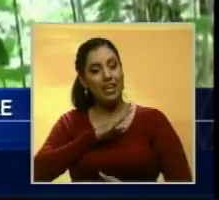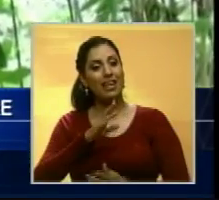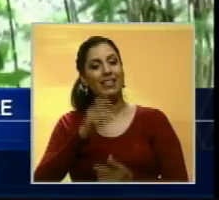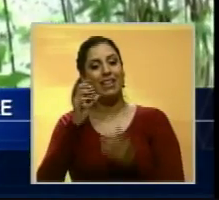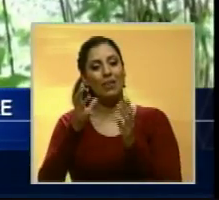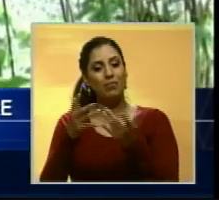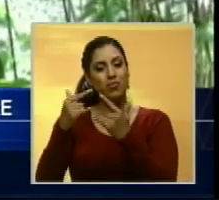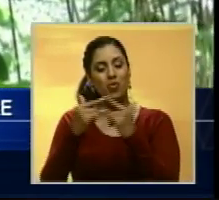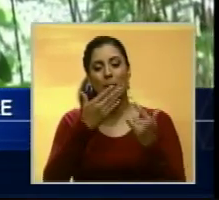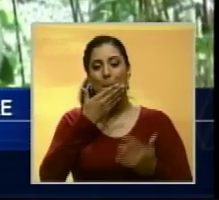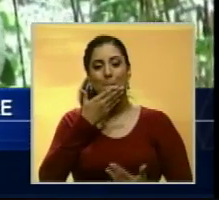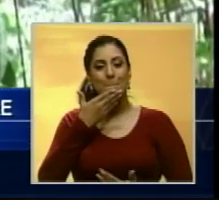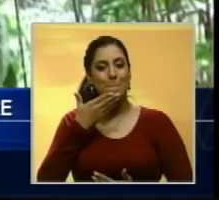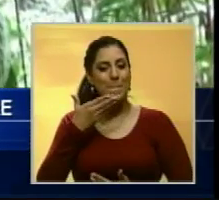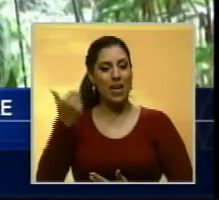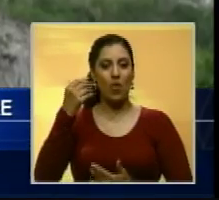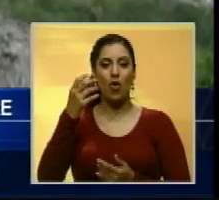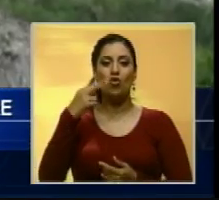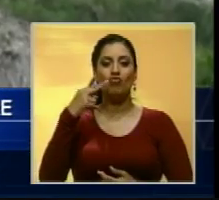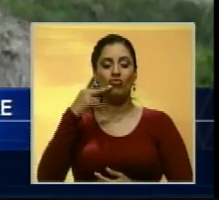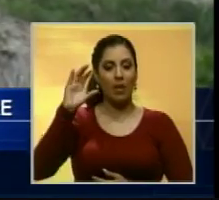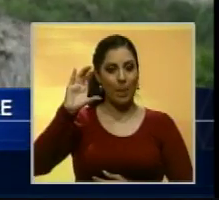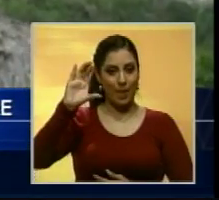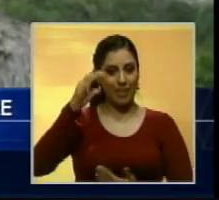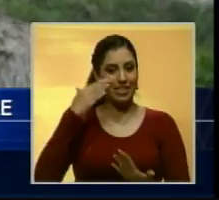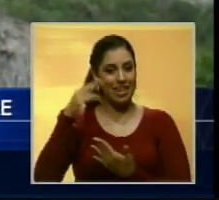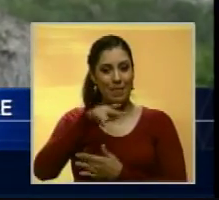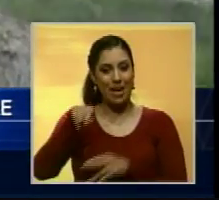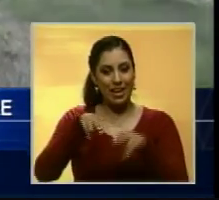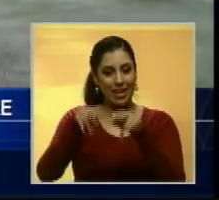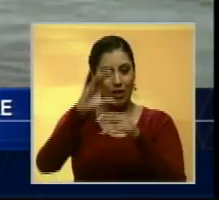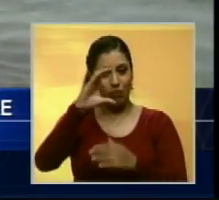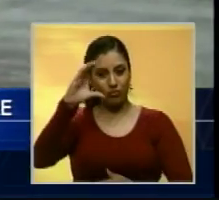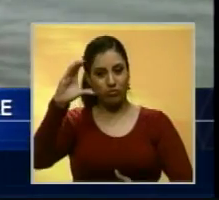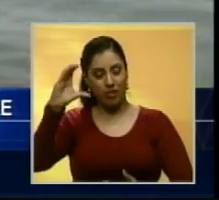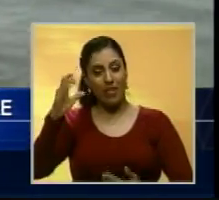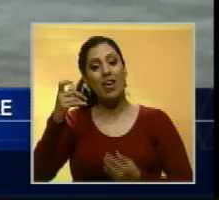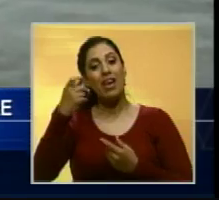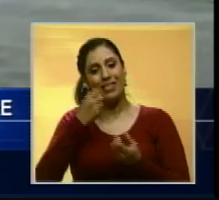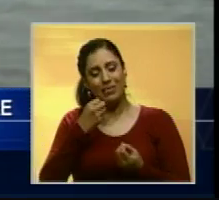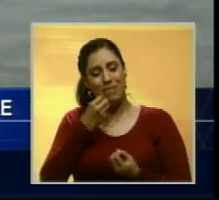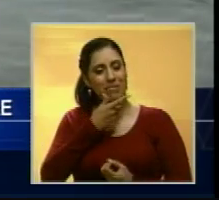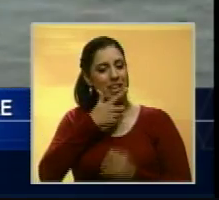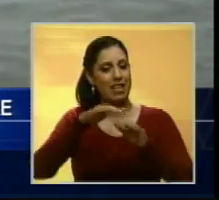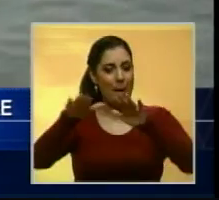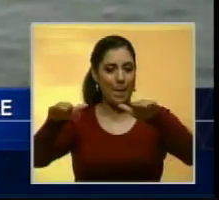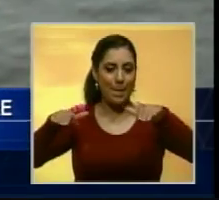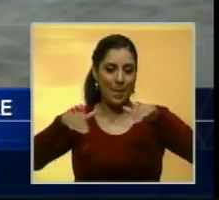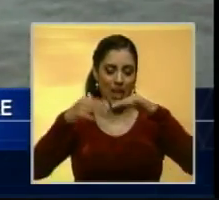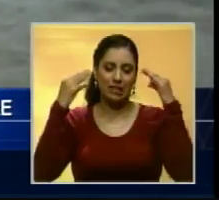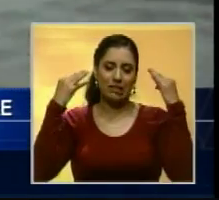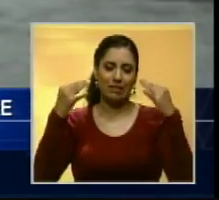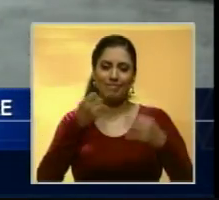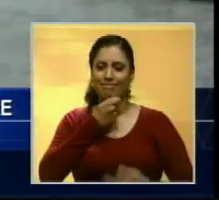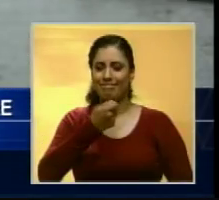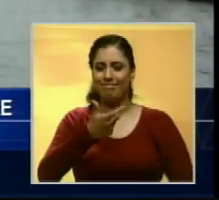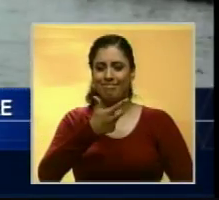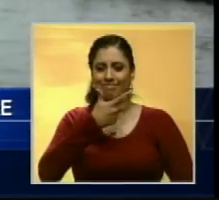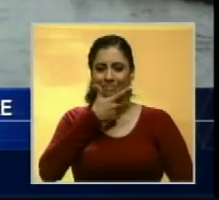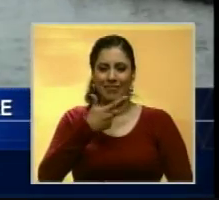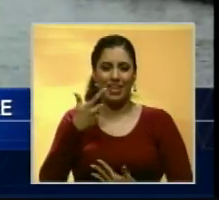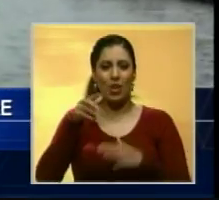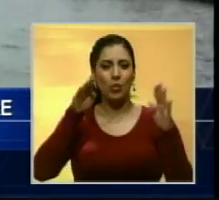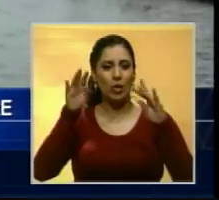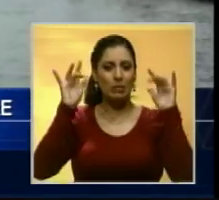la cuna del mejor cacao del país, Río Caribe, que por sus exuberantes playas y bellezas naturales es